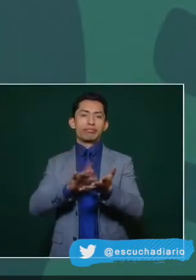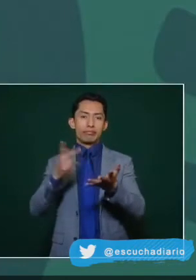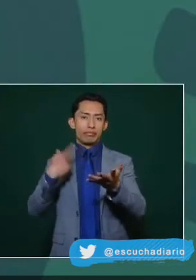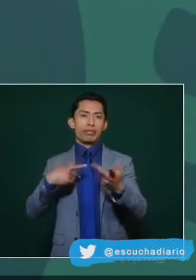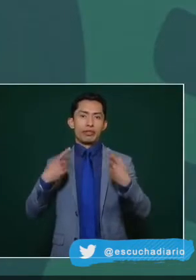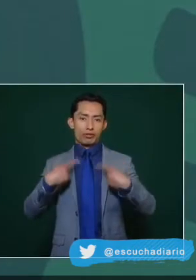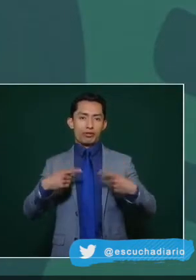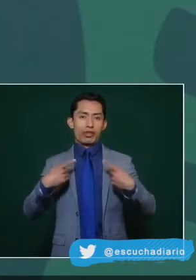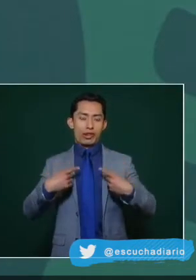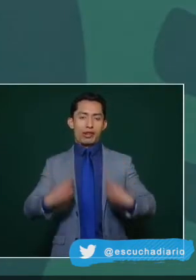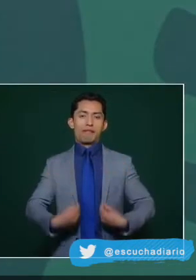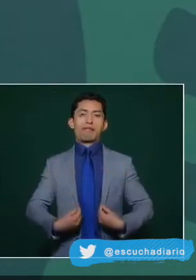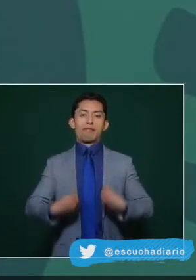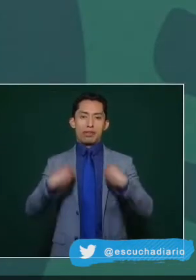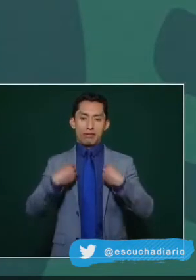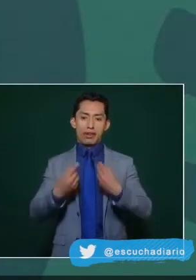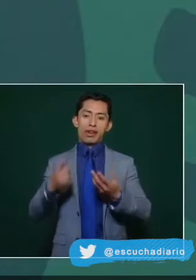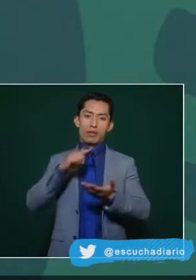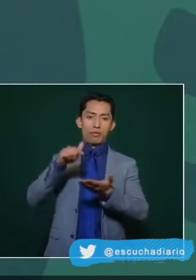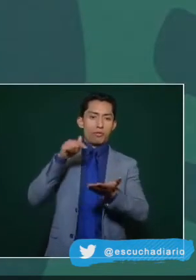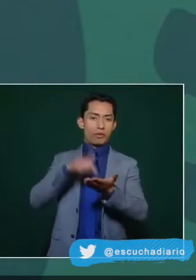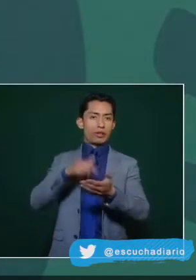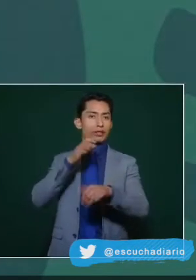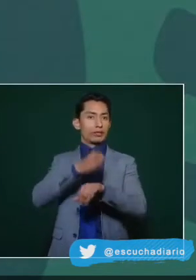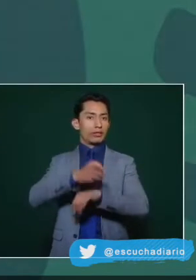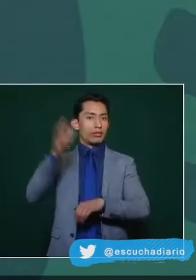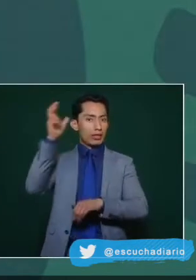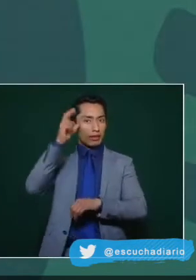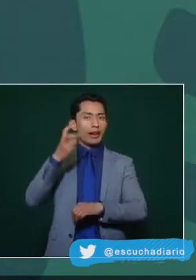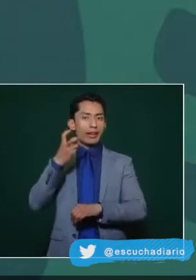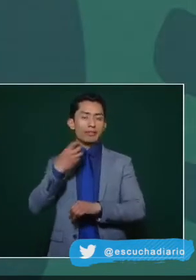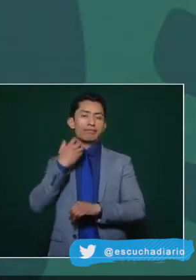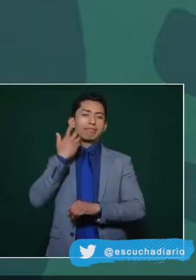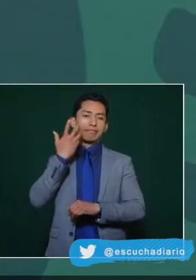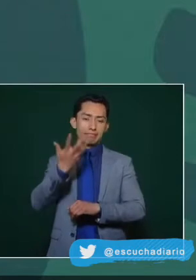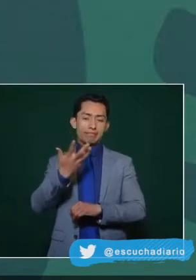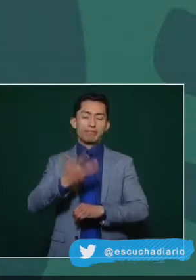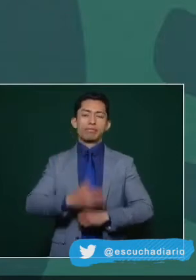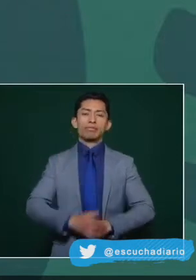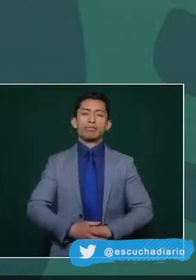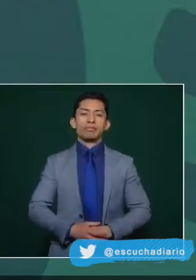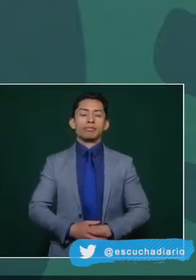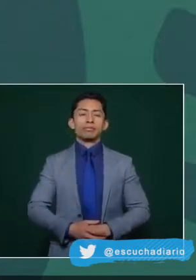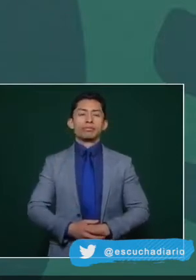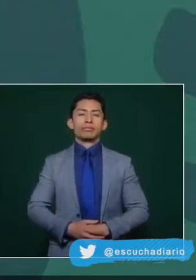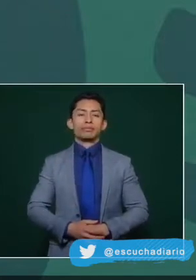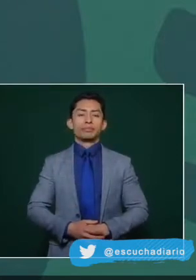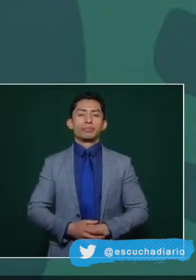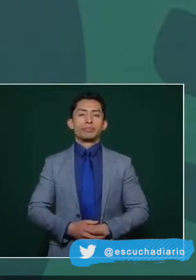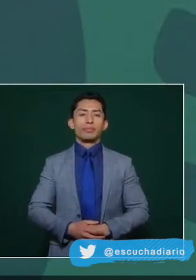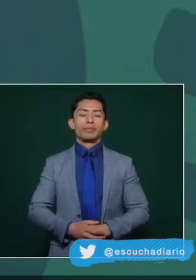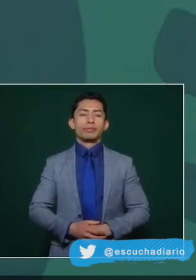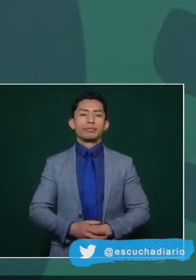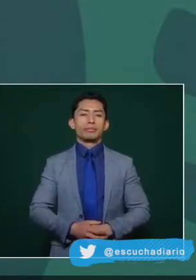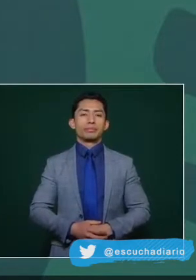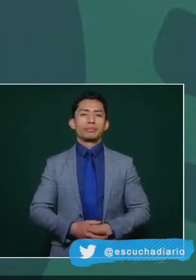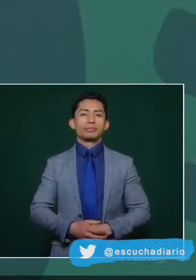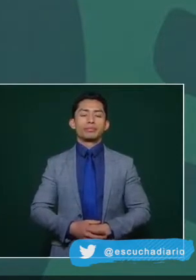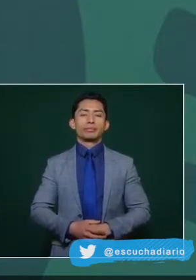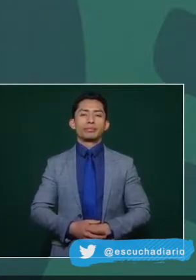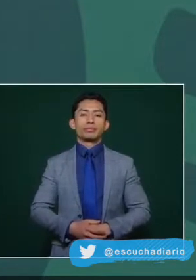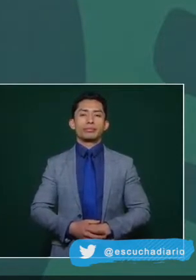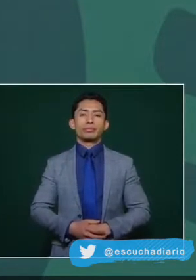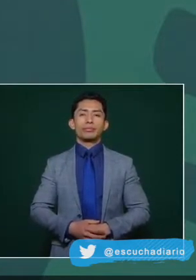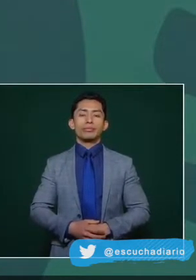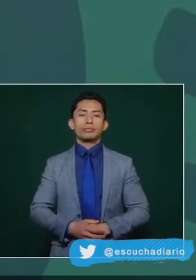Por su parte, el secretario de la Sedena informó que hay 27 detenidos por el hecho en Bavispe a la familia Le Barón